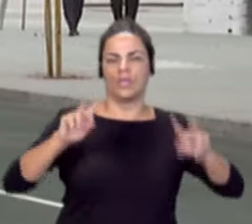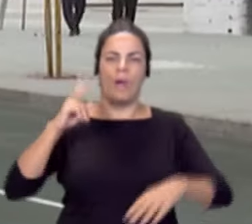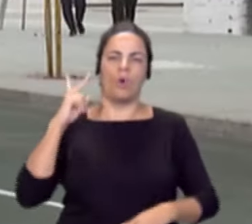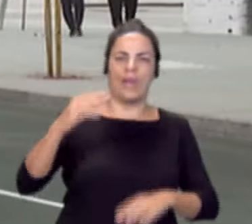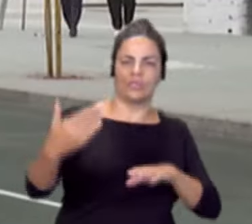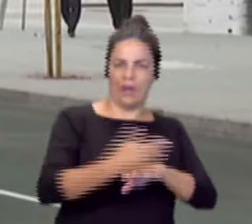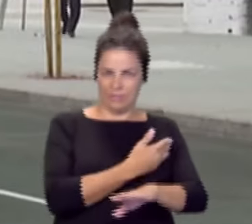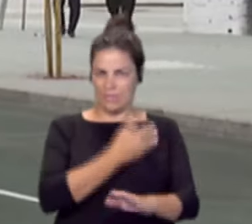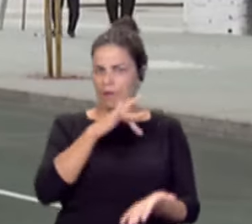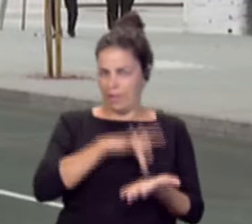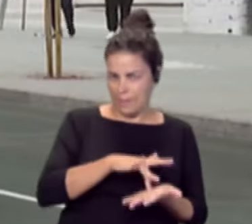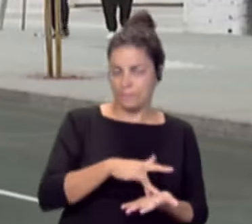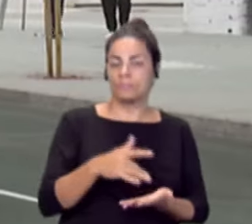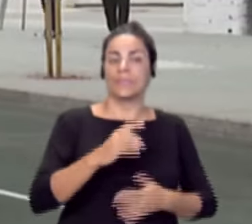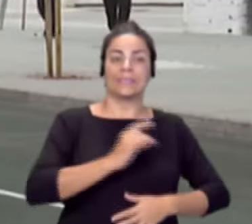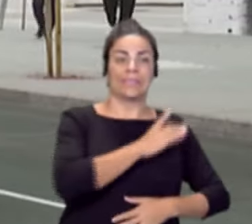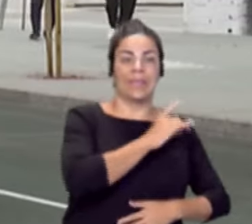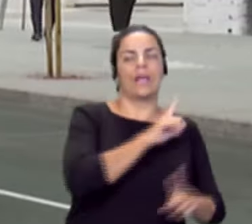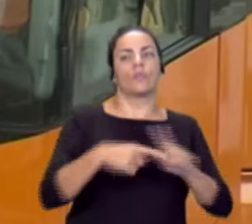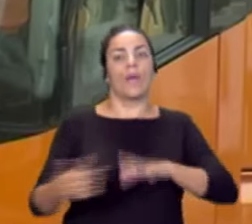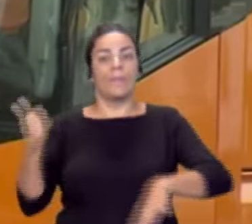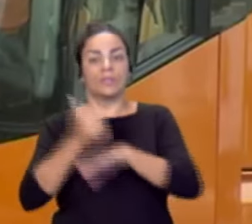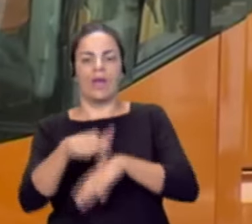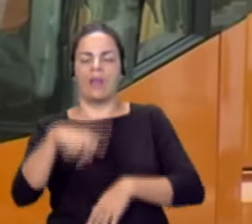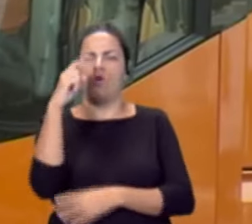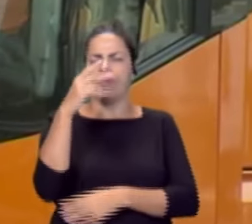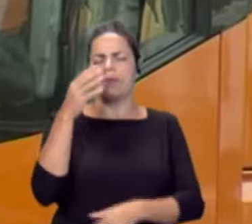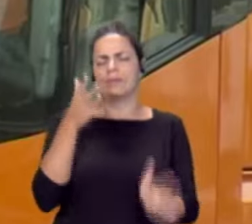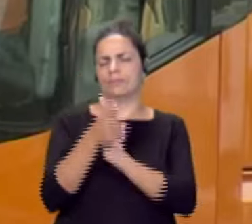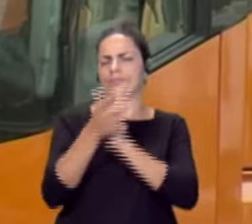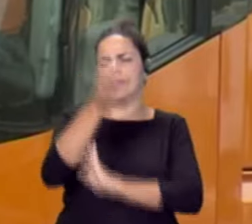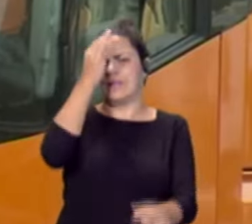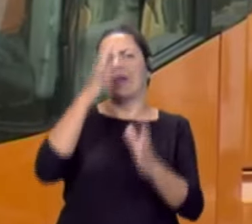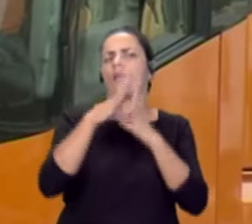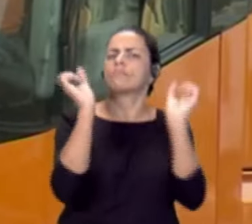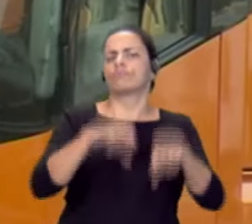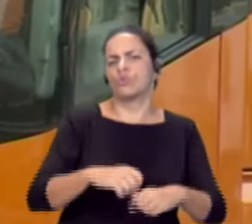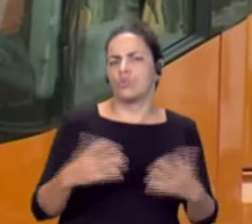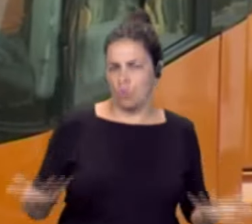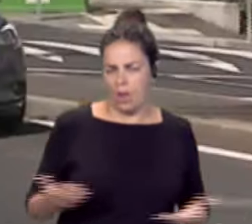anticipada. Sindicatos y patronal darán los detalles este viernes del pacto alcanzado.